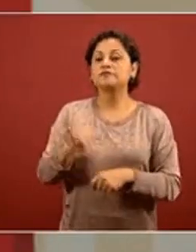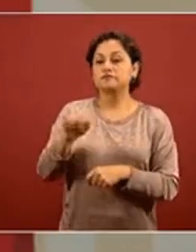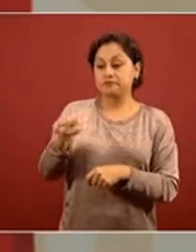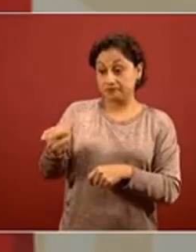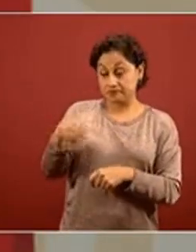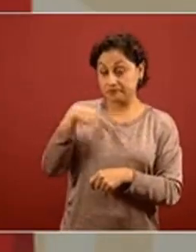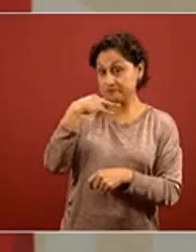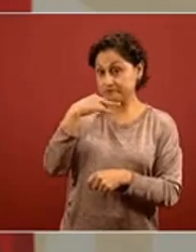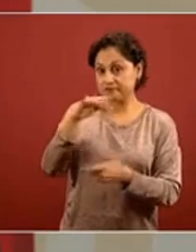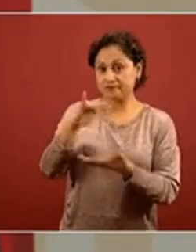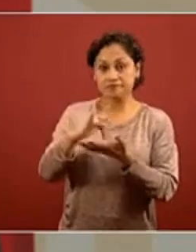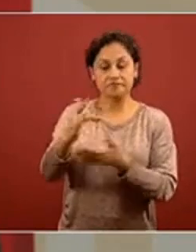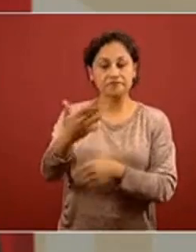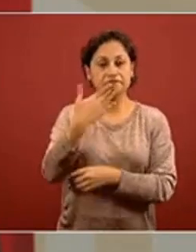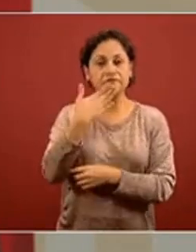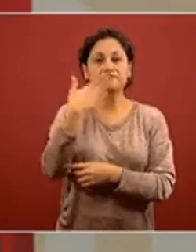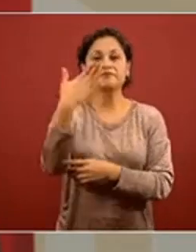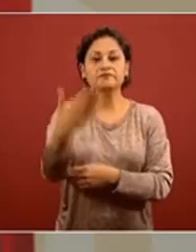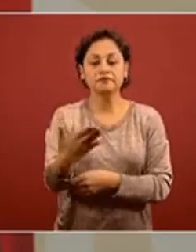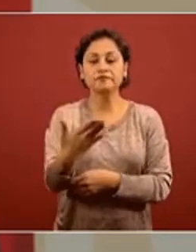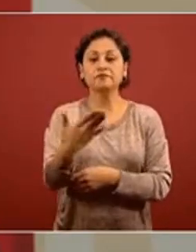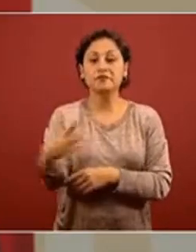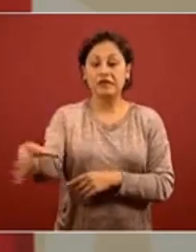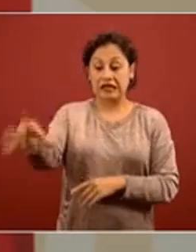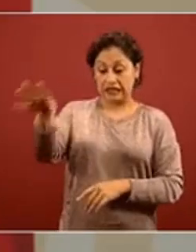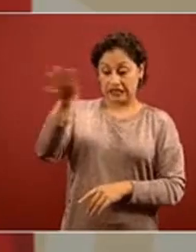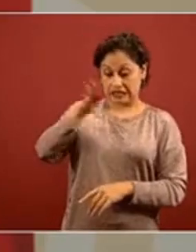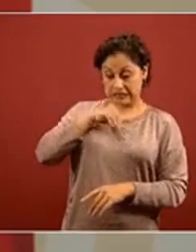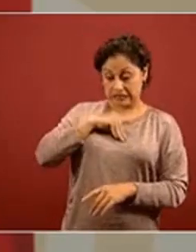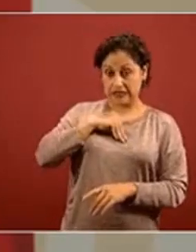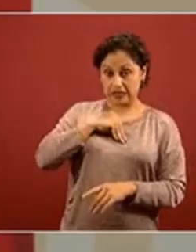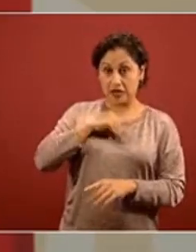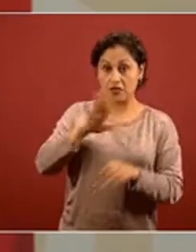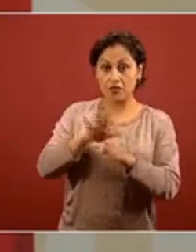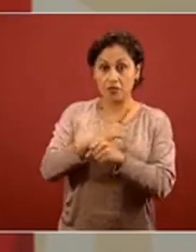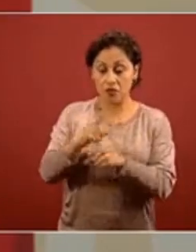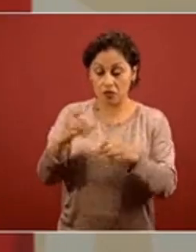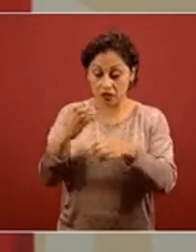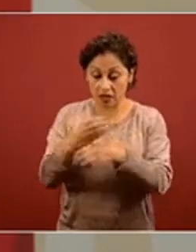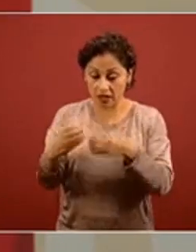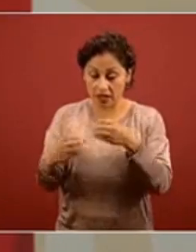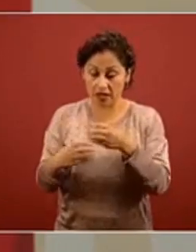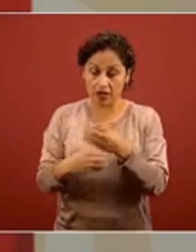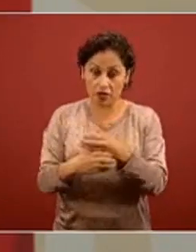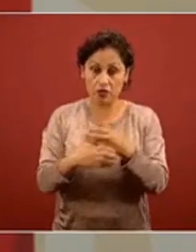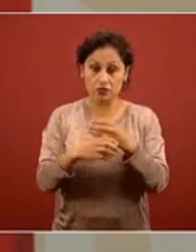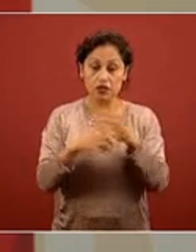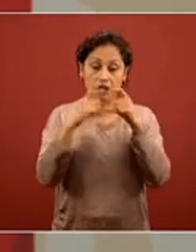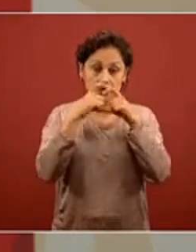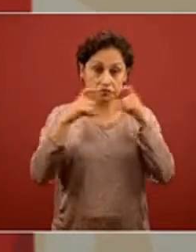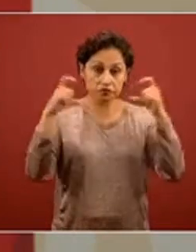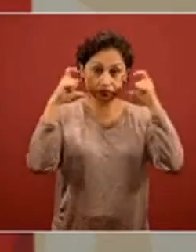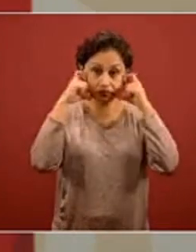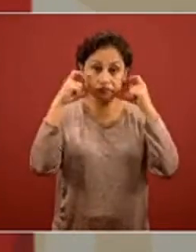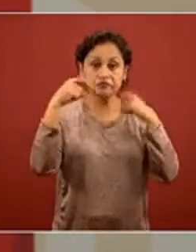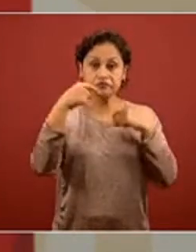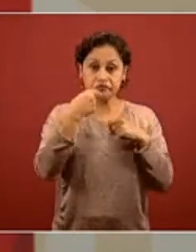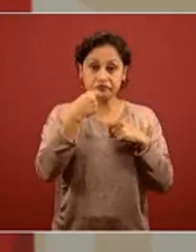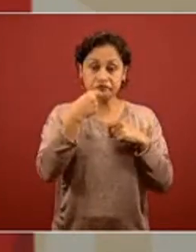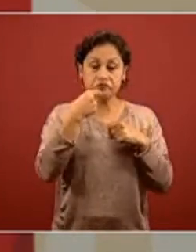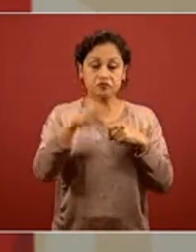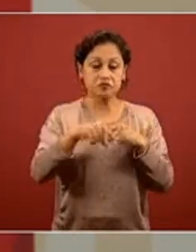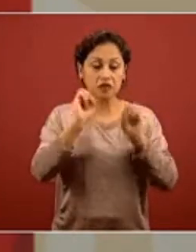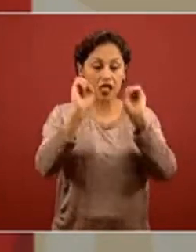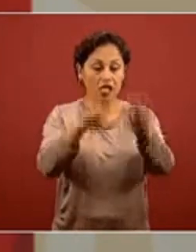de la probabilidad de ser contagiado porque hay un objeto inerte, en este caso el cubrebocas, no nos preocupa tanto,